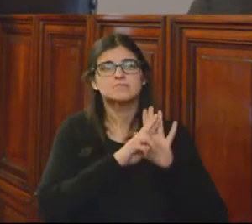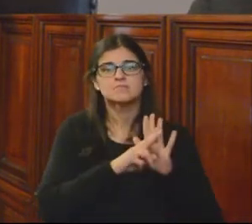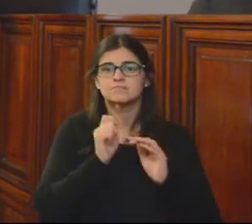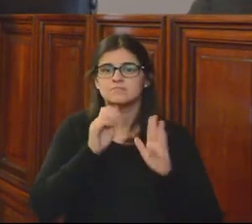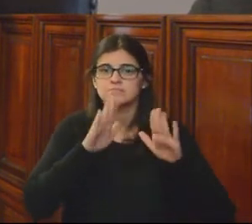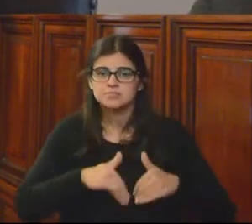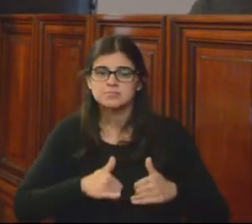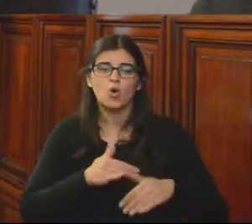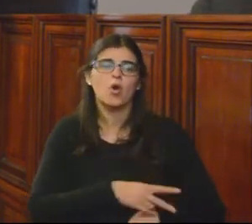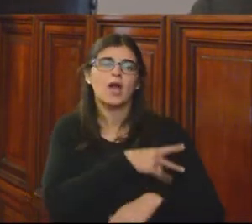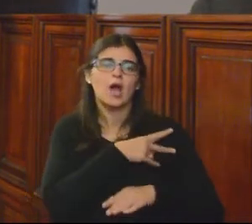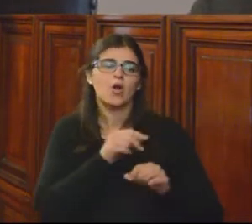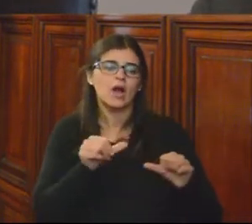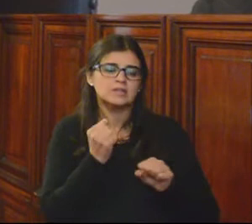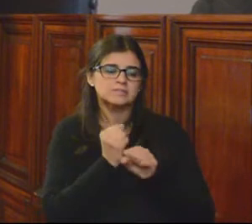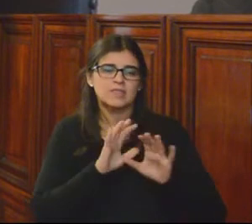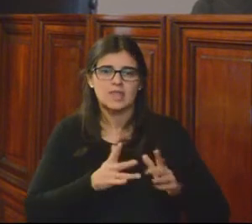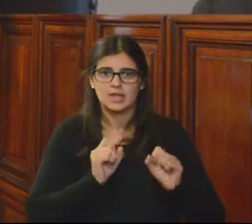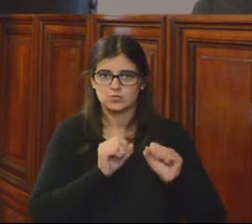pertenece o el cargo o función que desempeña.